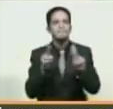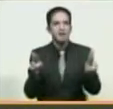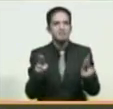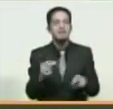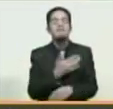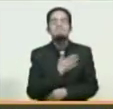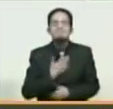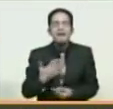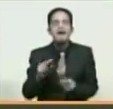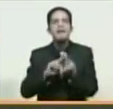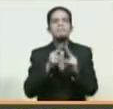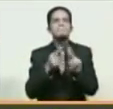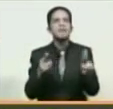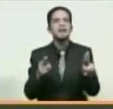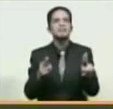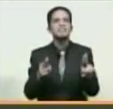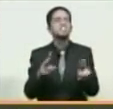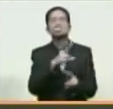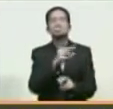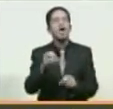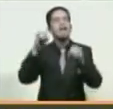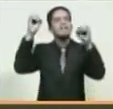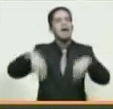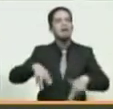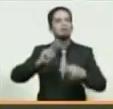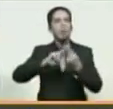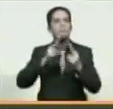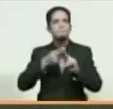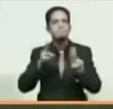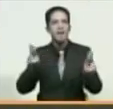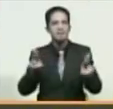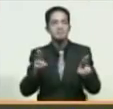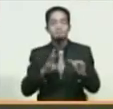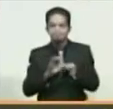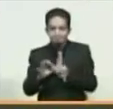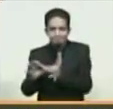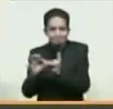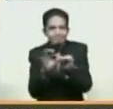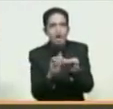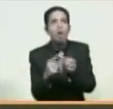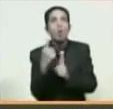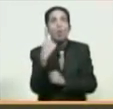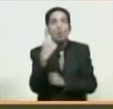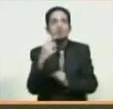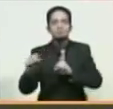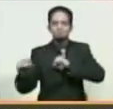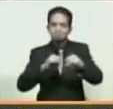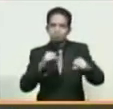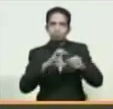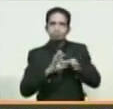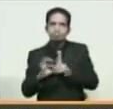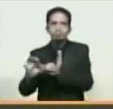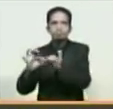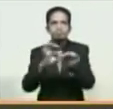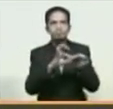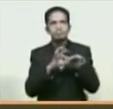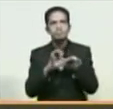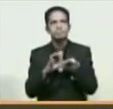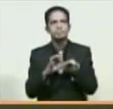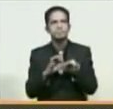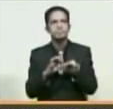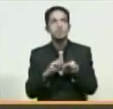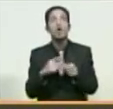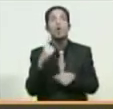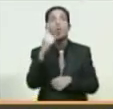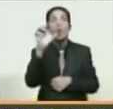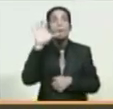la paz y no vamos a renunciar a la paz. Como un solo país actuamos unidos. Como un solo